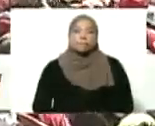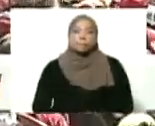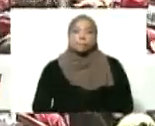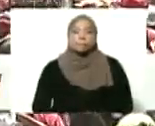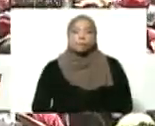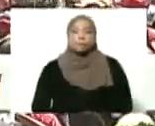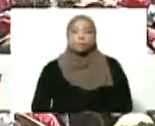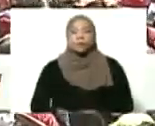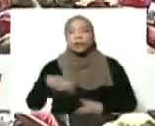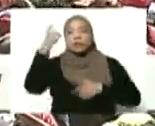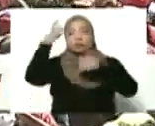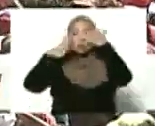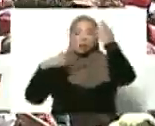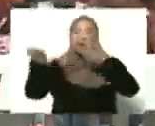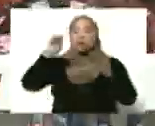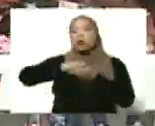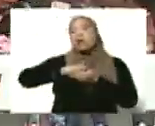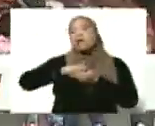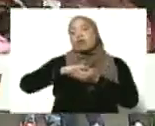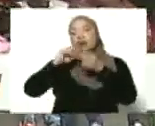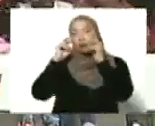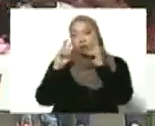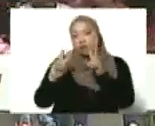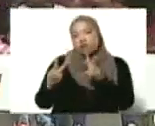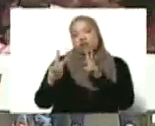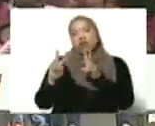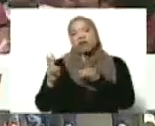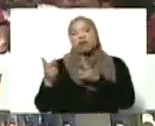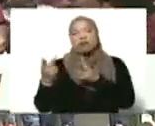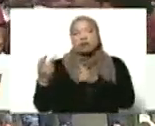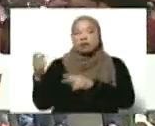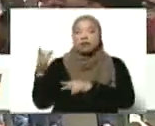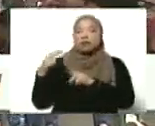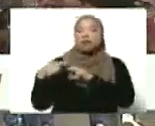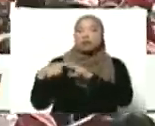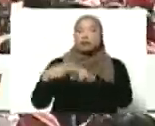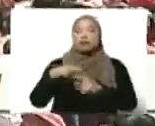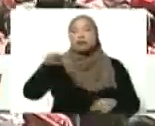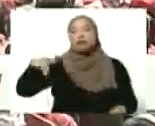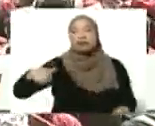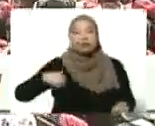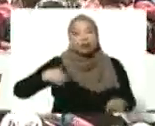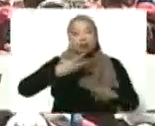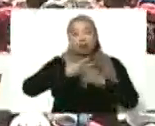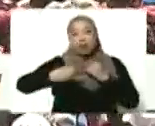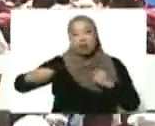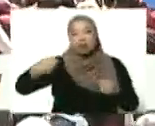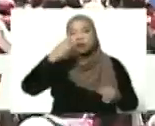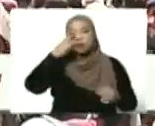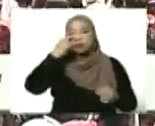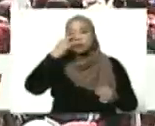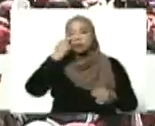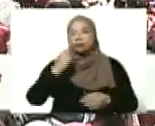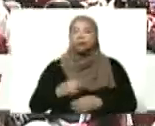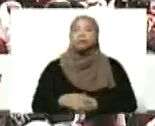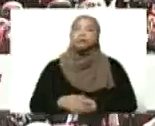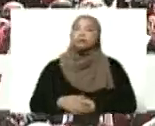Del Chávez que nos está dando una vuelta siempre, siempre. Quiero entregarle también, no se me vaya, que quiero